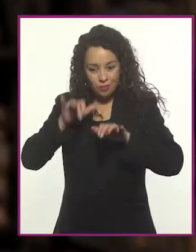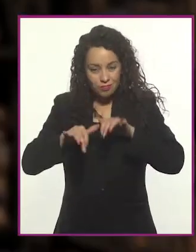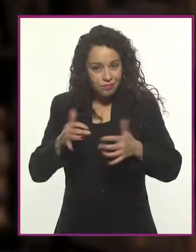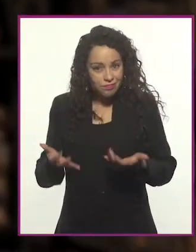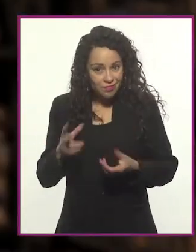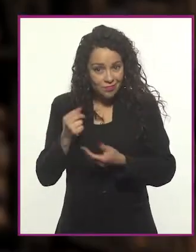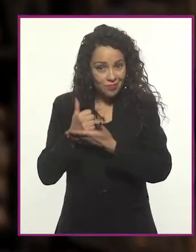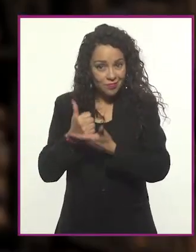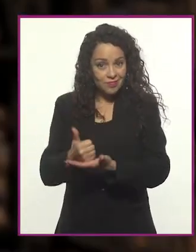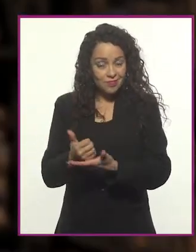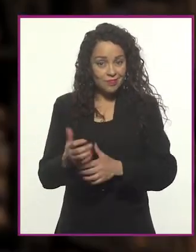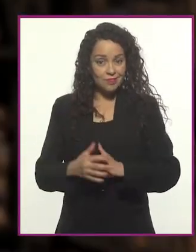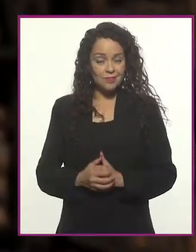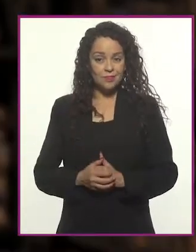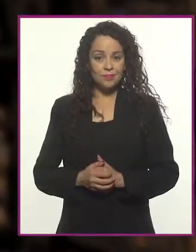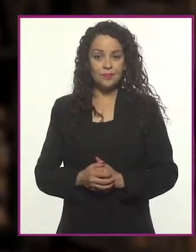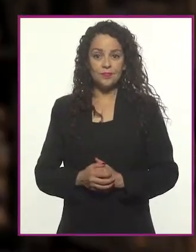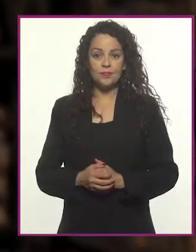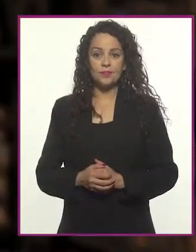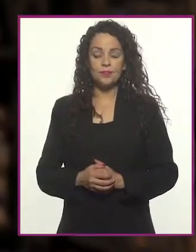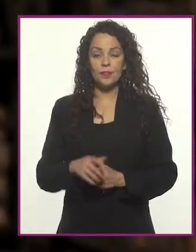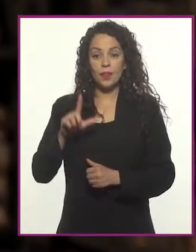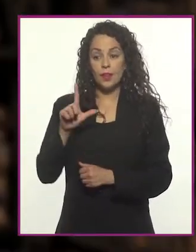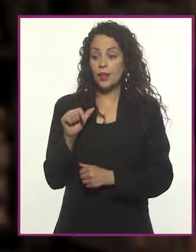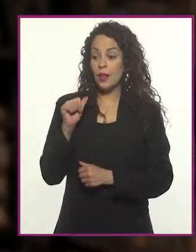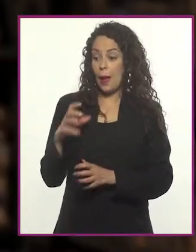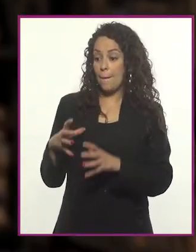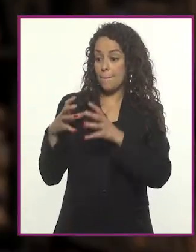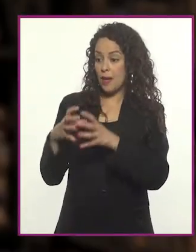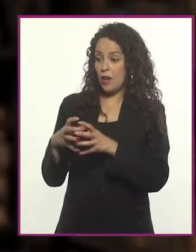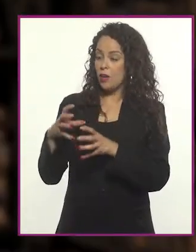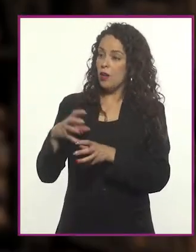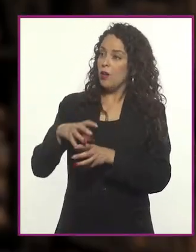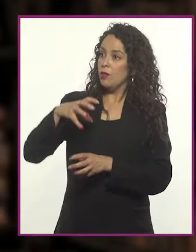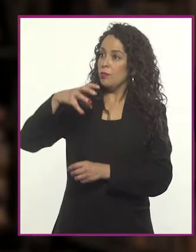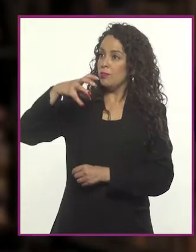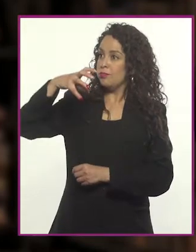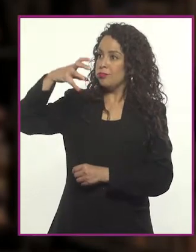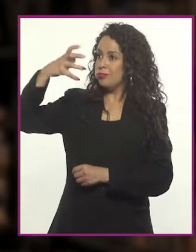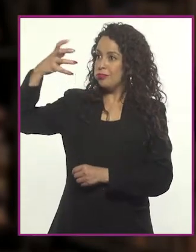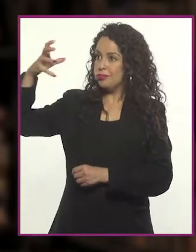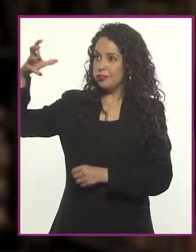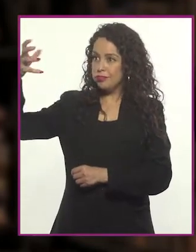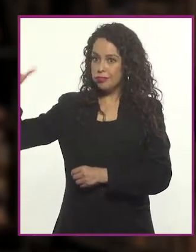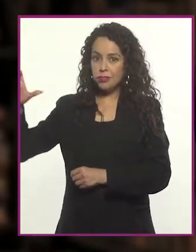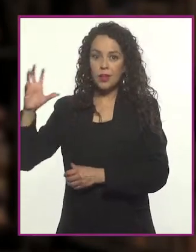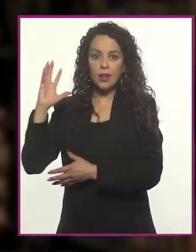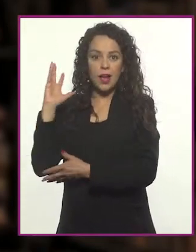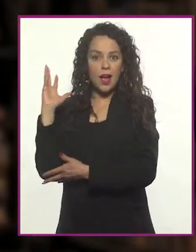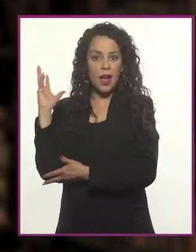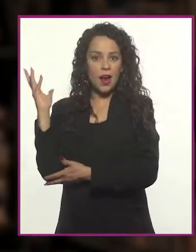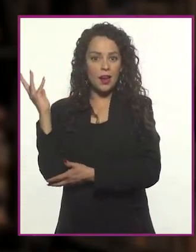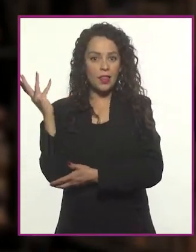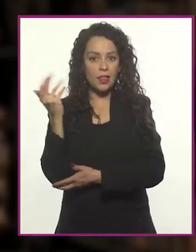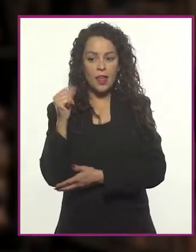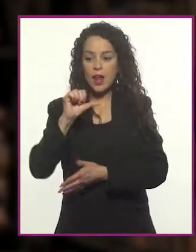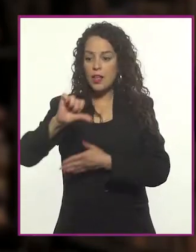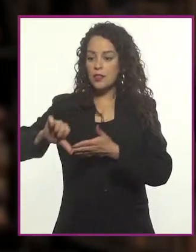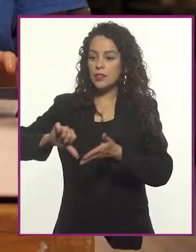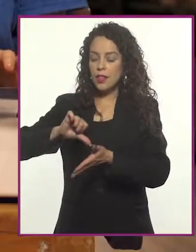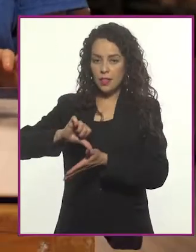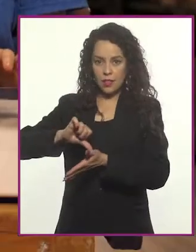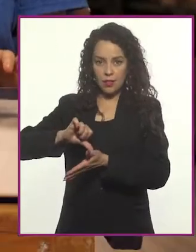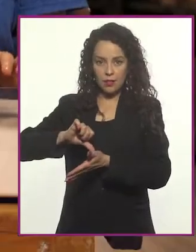La pelota voló por el jardín central.